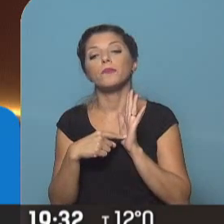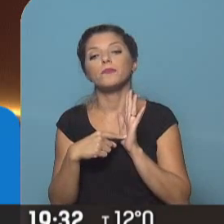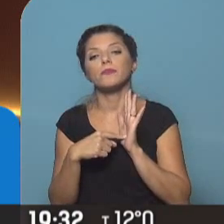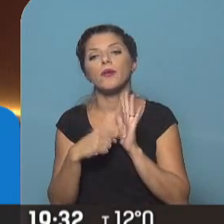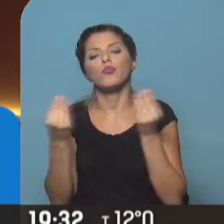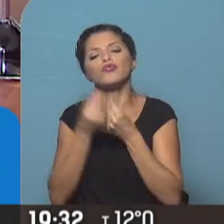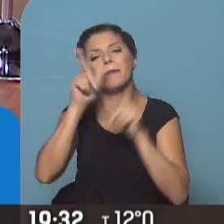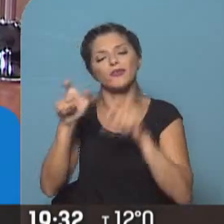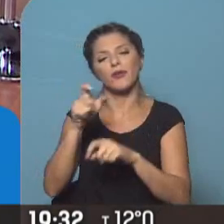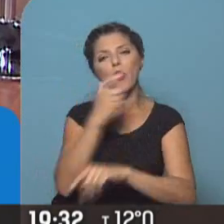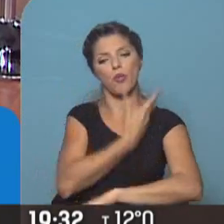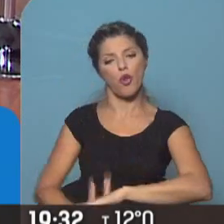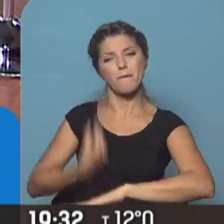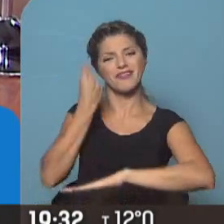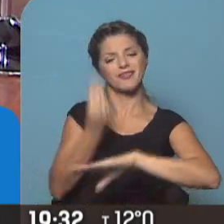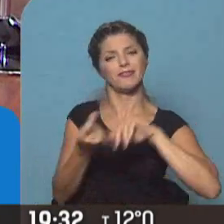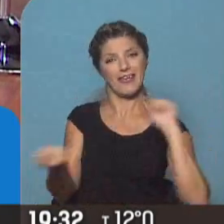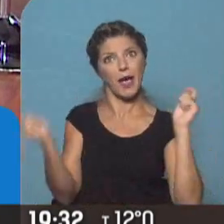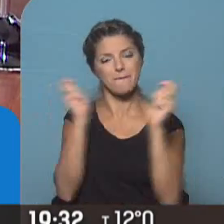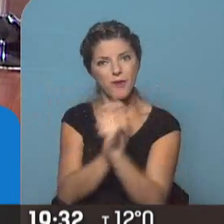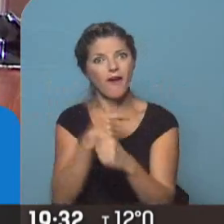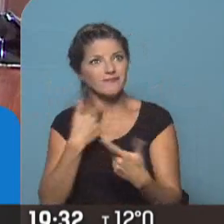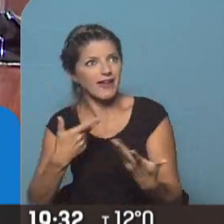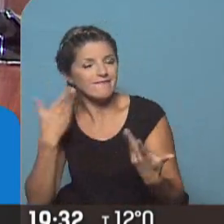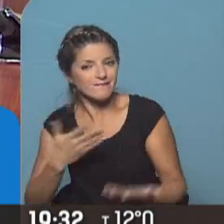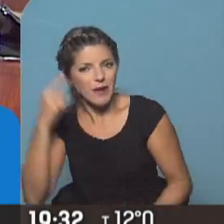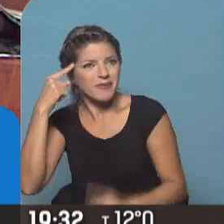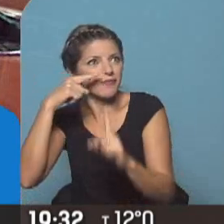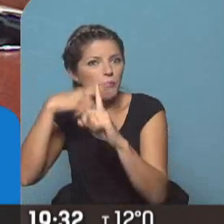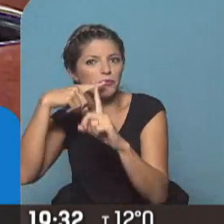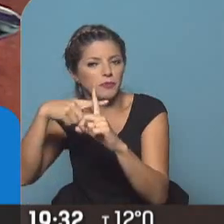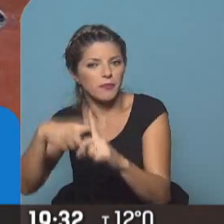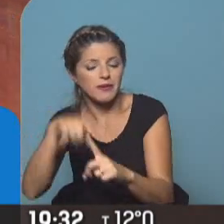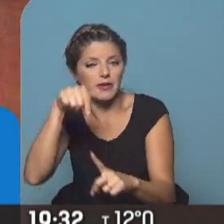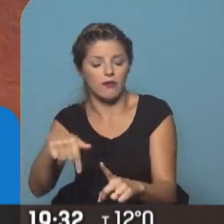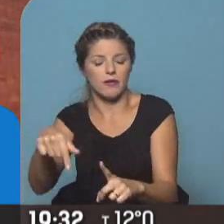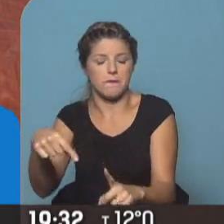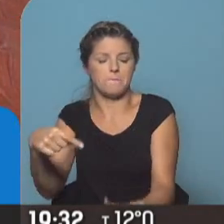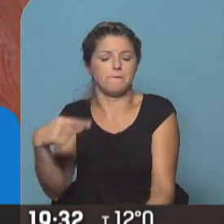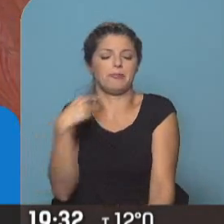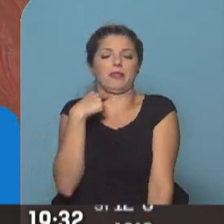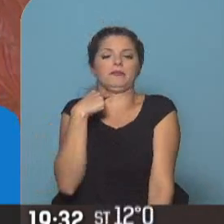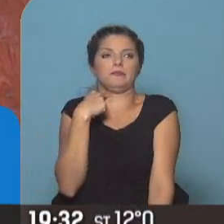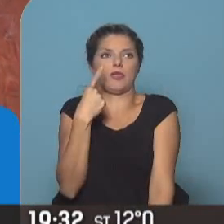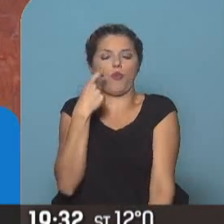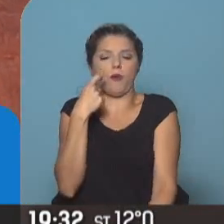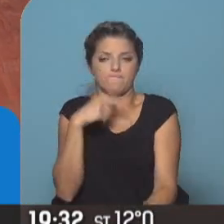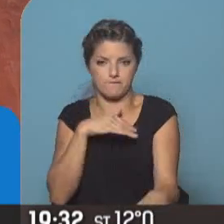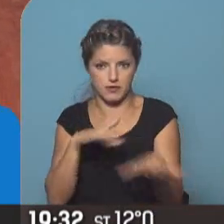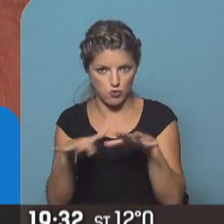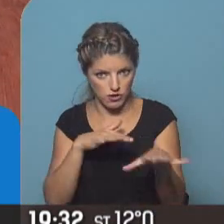gobierno, ahora encuentra la realidad de la gravedad de las